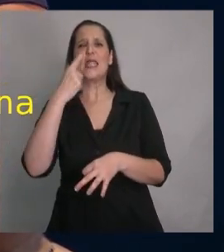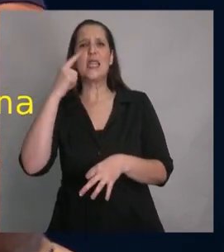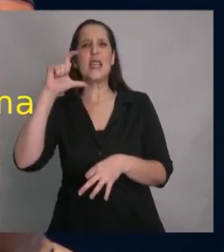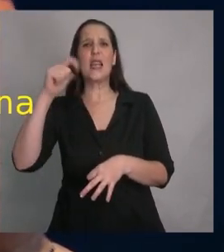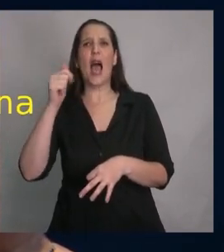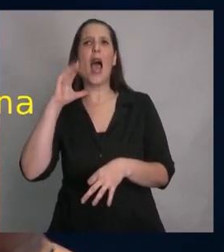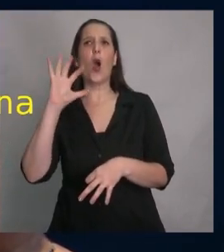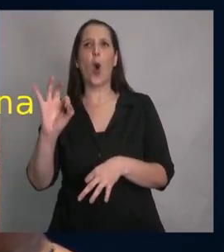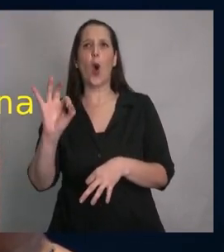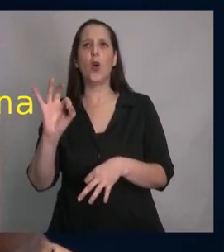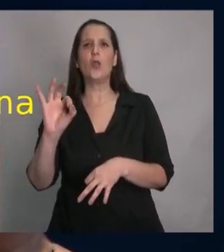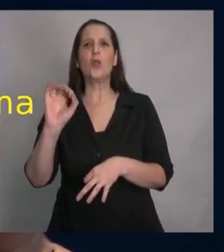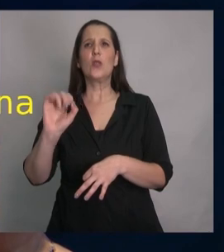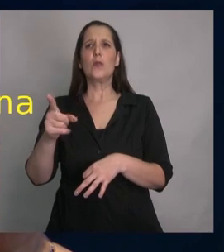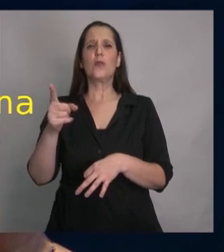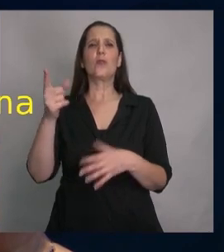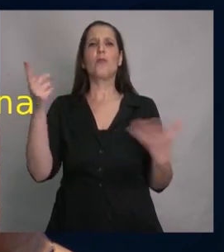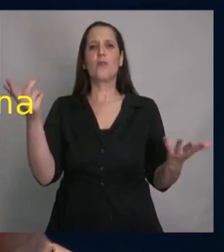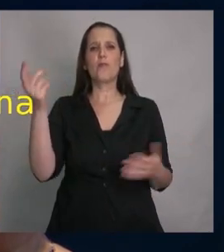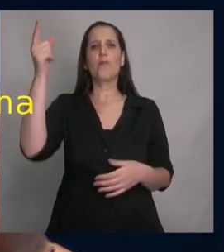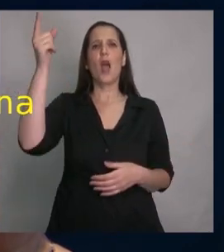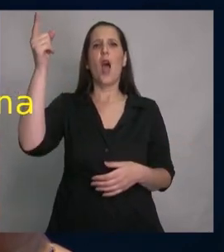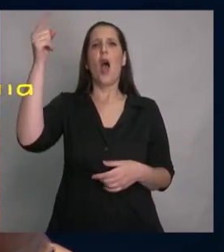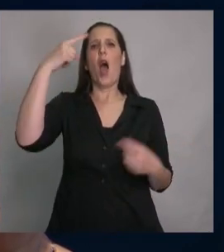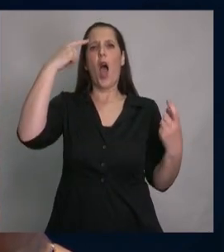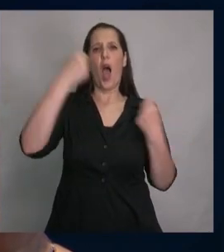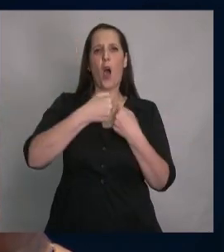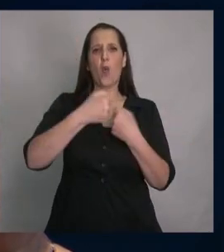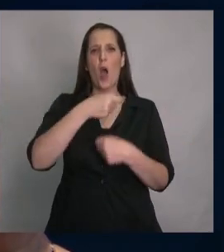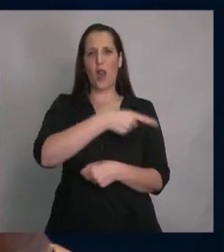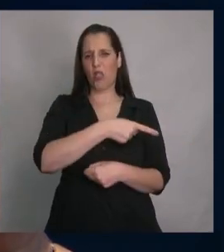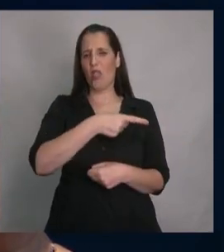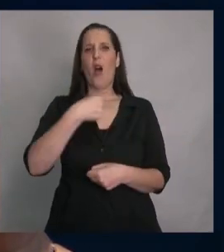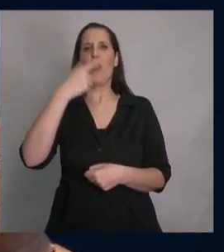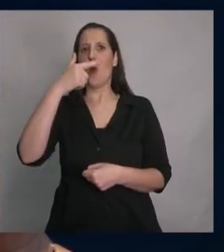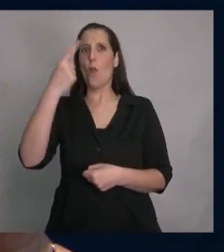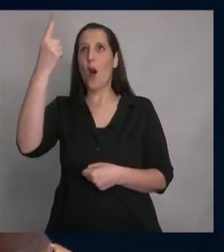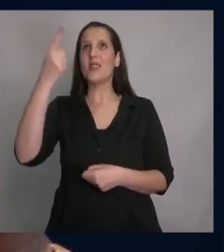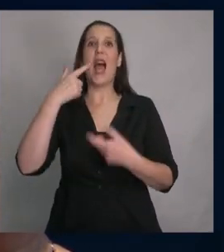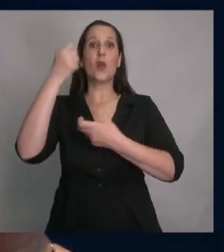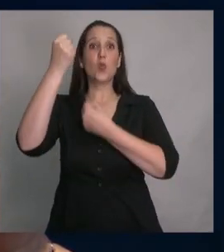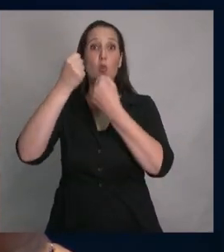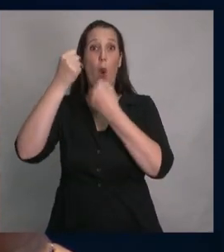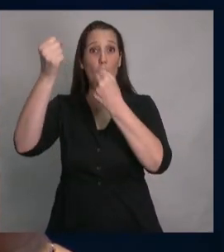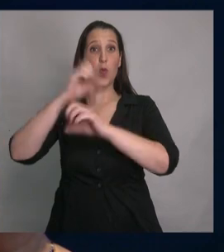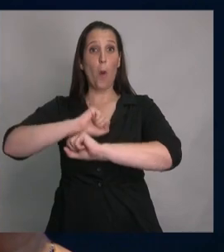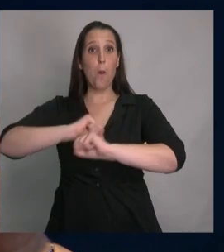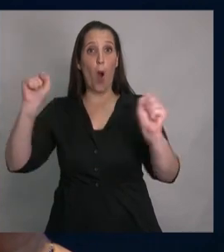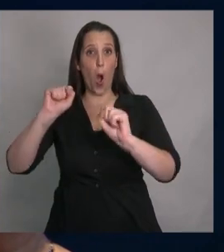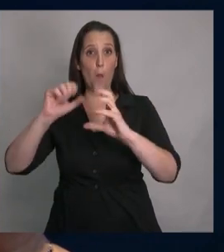se hacía el caro explotado en el atentado a bomba en Washington. Mesmo así, Milton Friedman